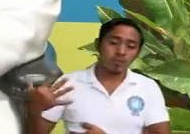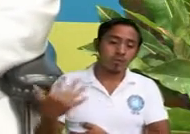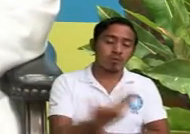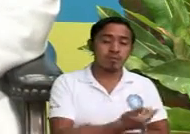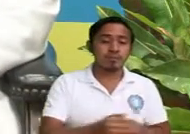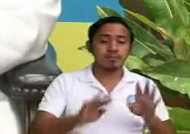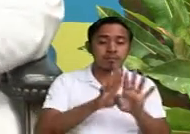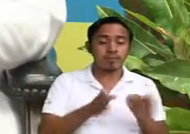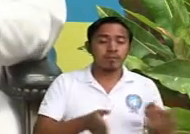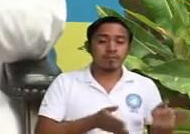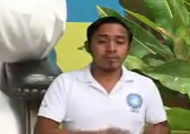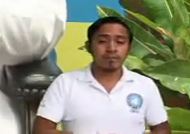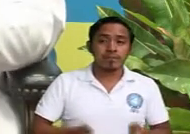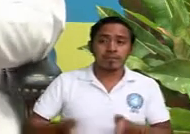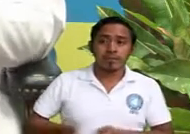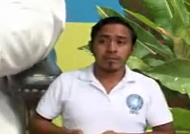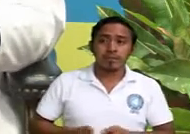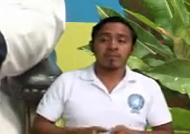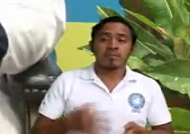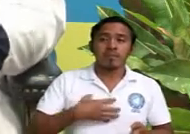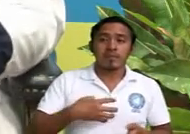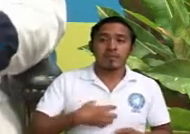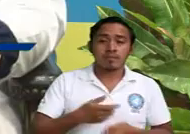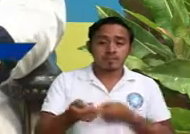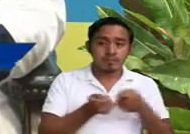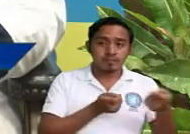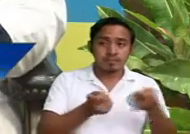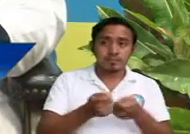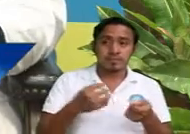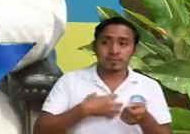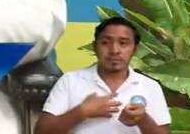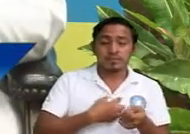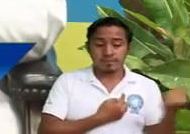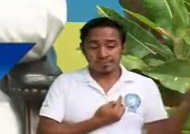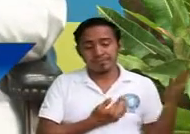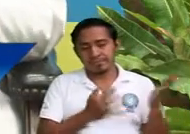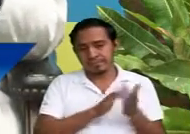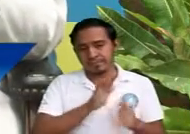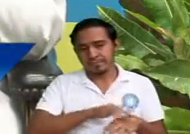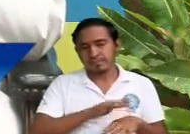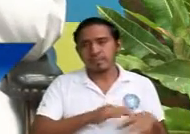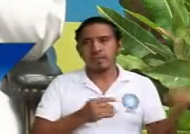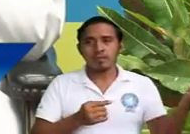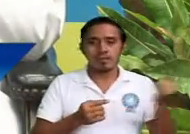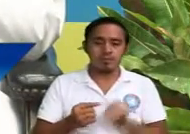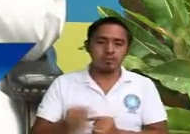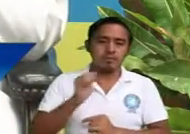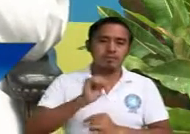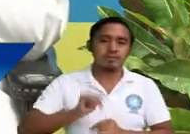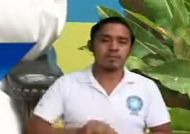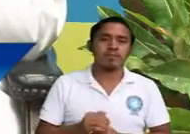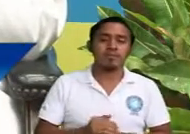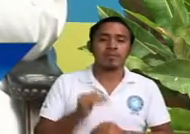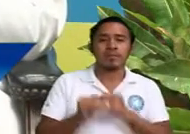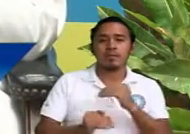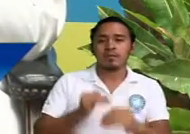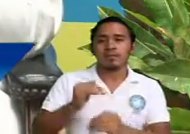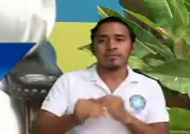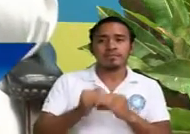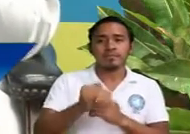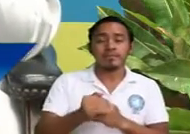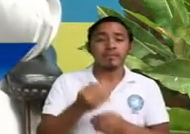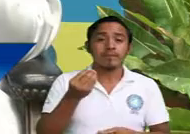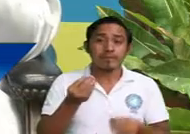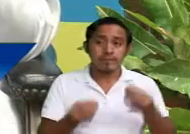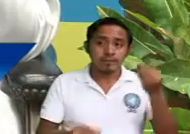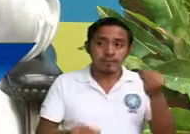tenga un embarazo múltiple reciba sus controles prenatales con nosotros. De hecho, el pronóstico o la evolución del embarazo depende